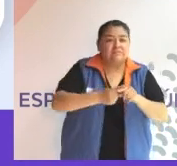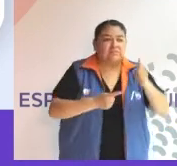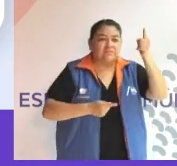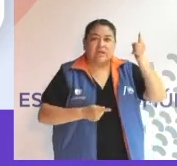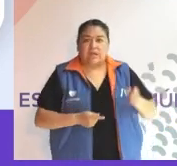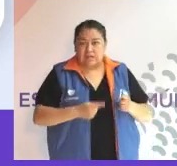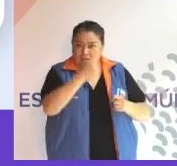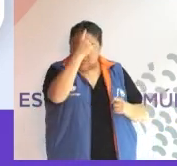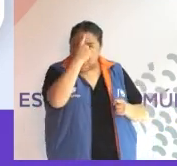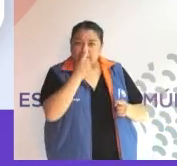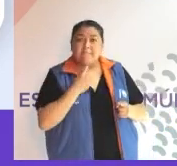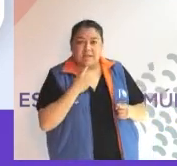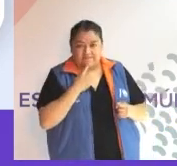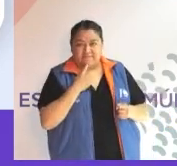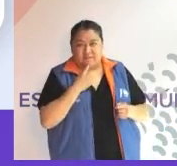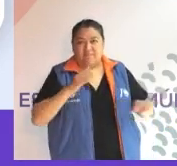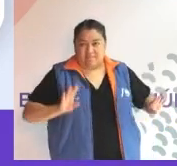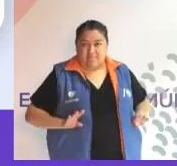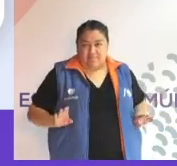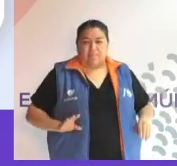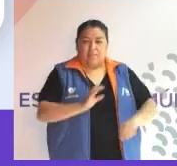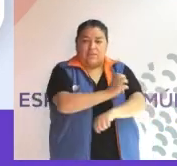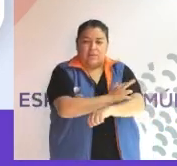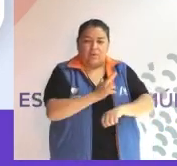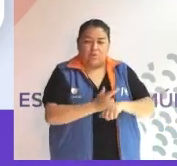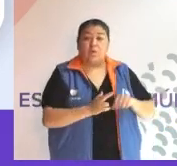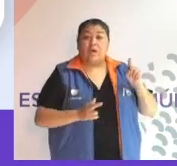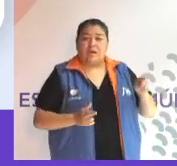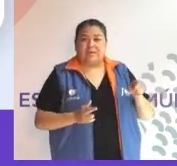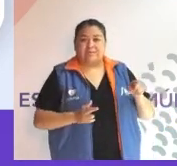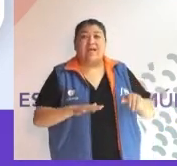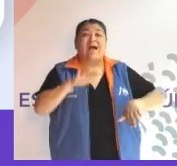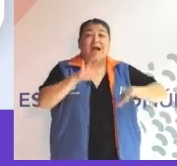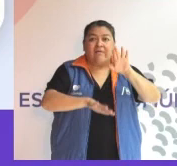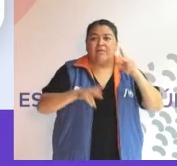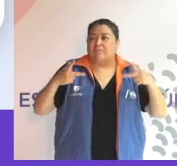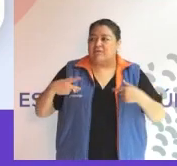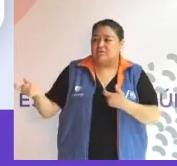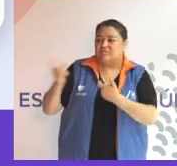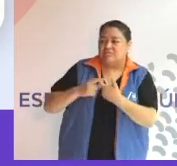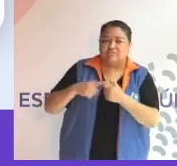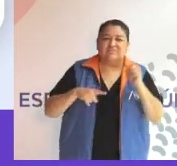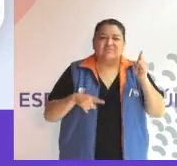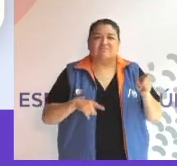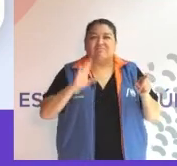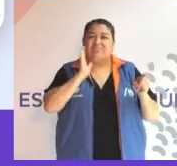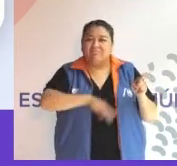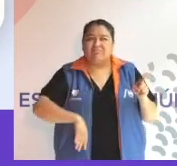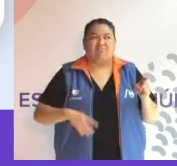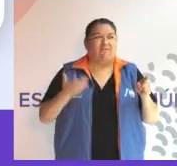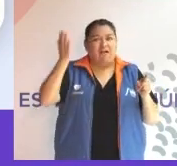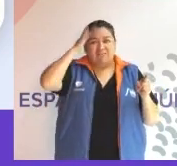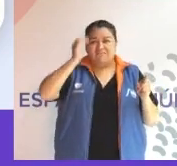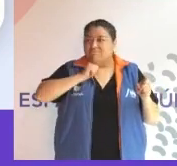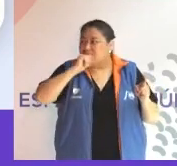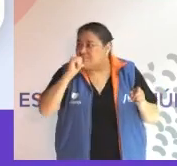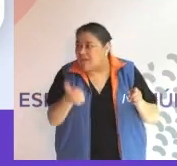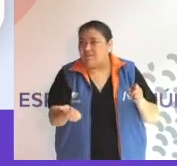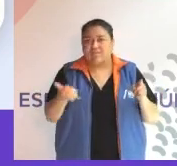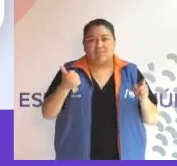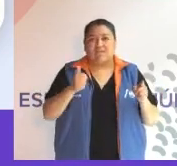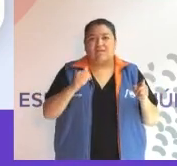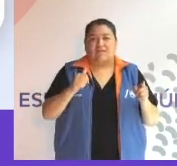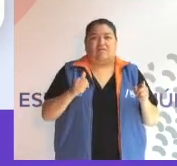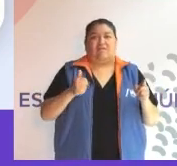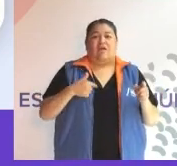que no florecen por el perfil del coordinador. Tiene que ser una persona que sea líder, que sea inspiradora, que